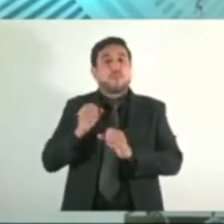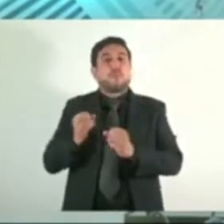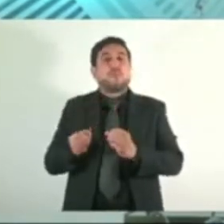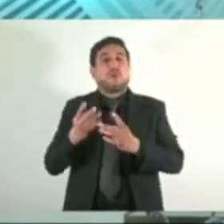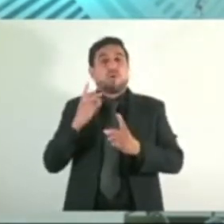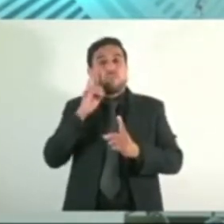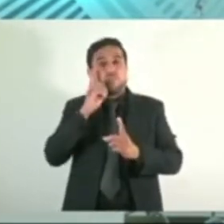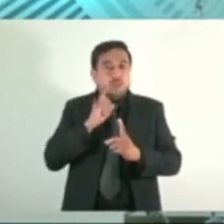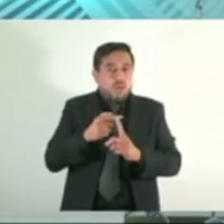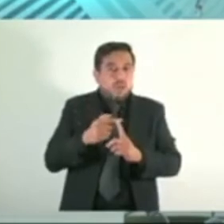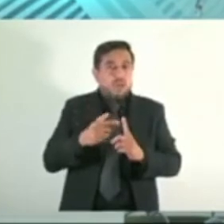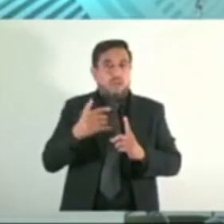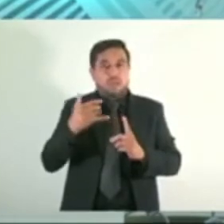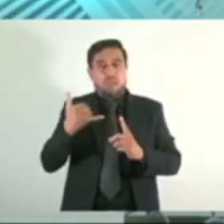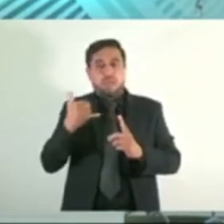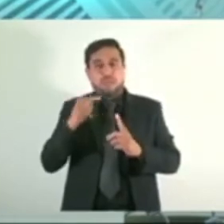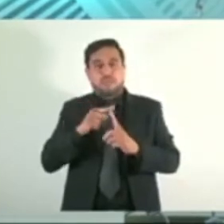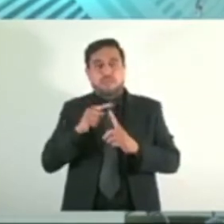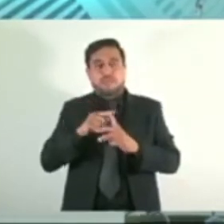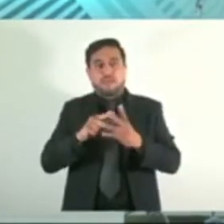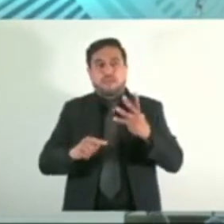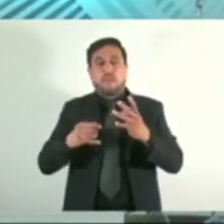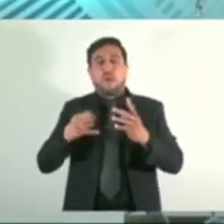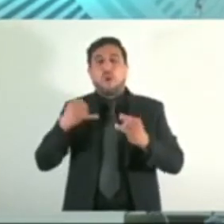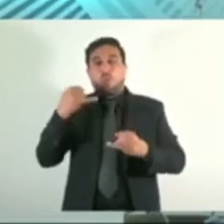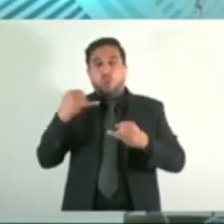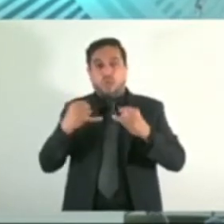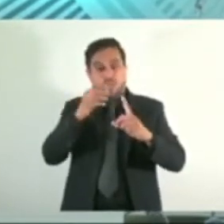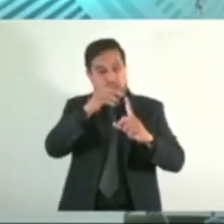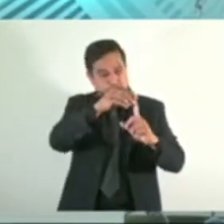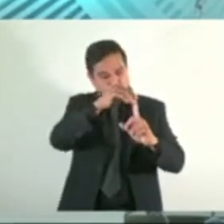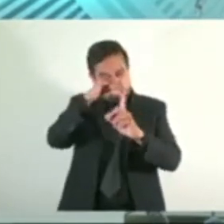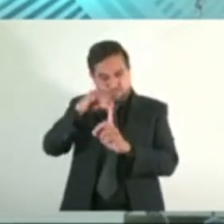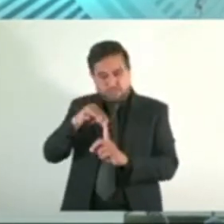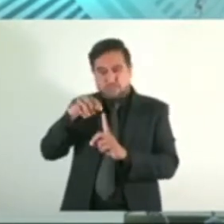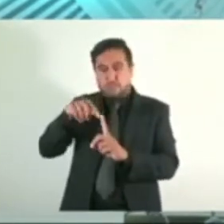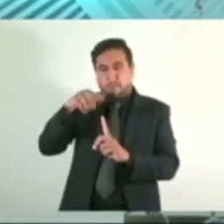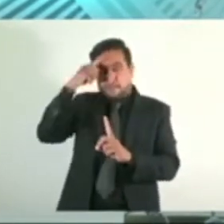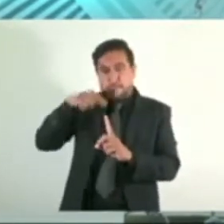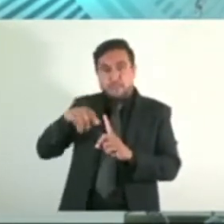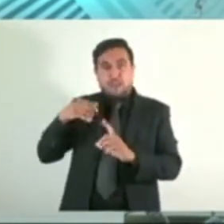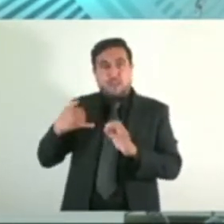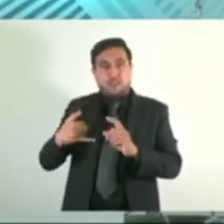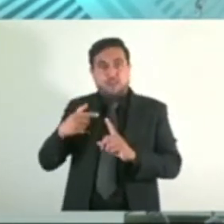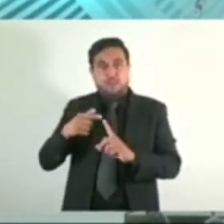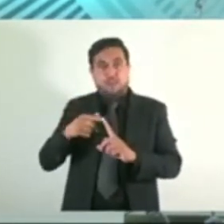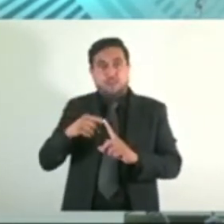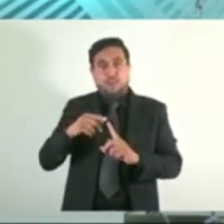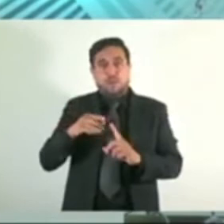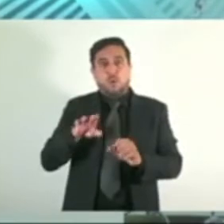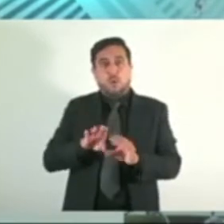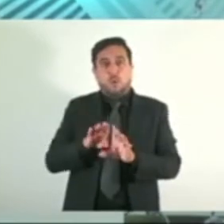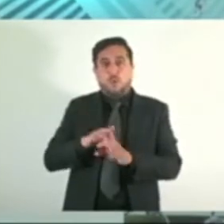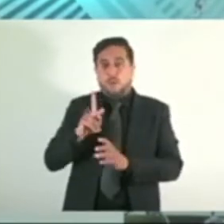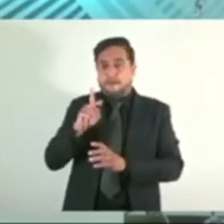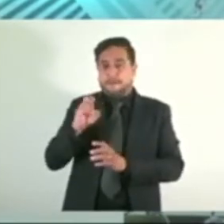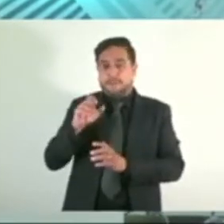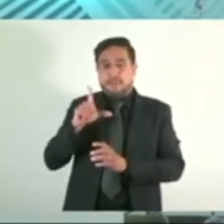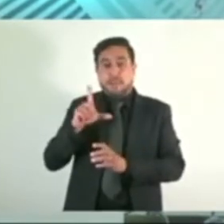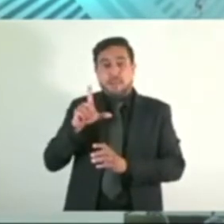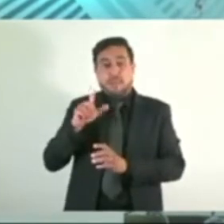mujer y lleva ante un juez esta causa penal, donde un poder